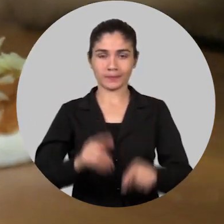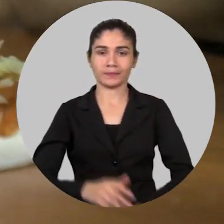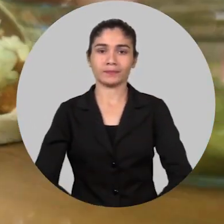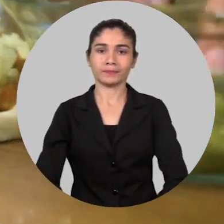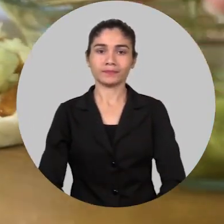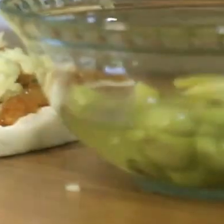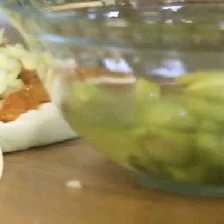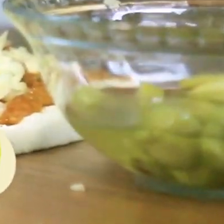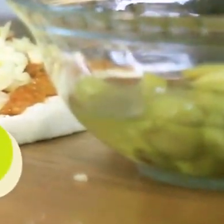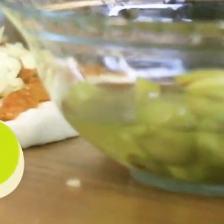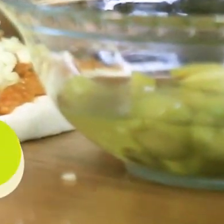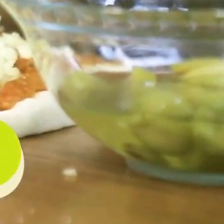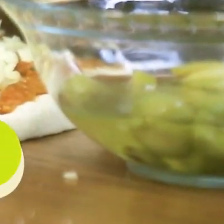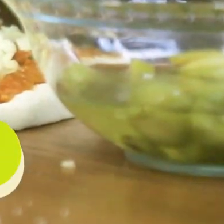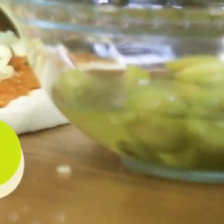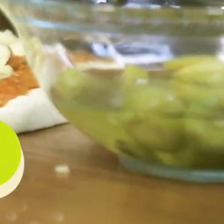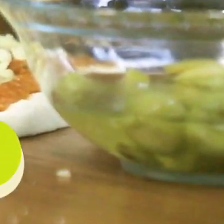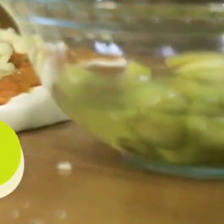más.